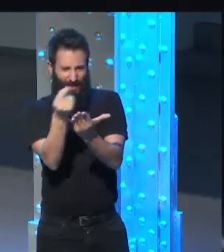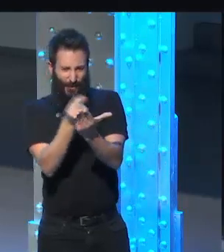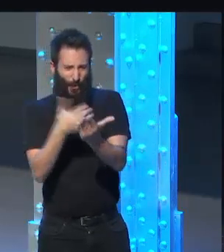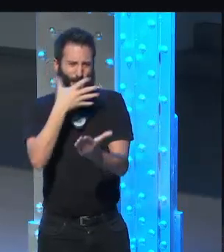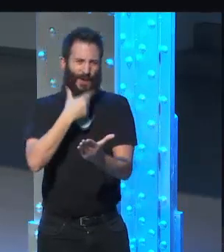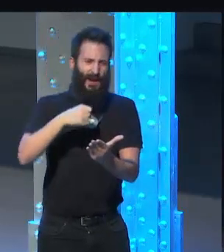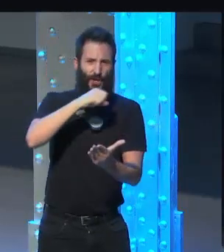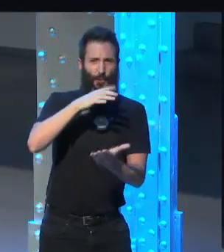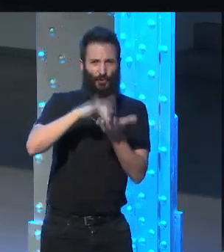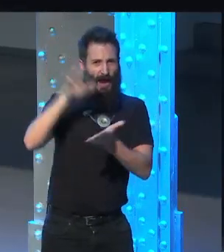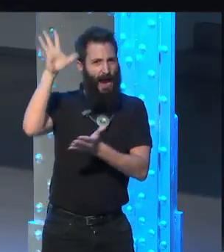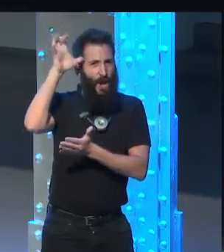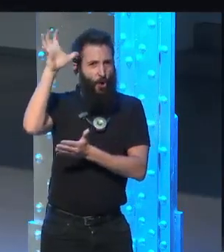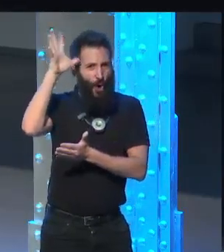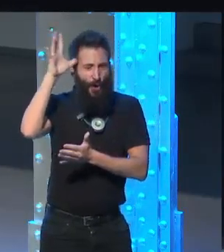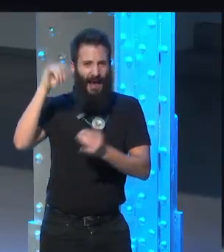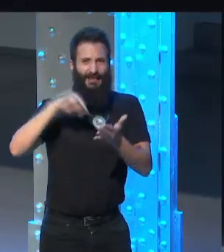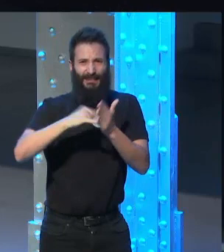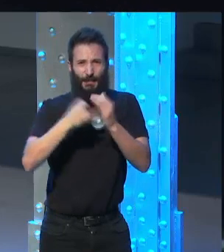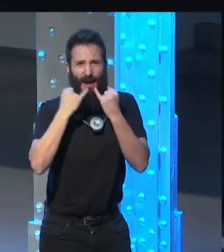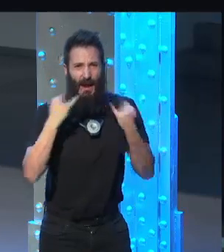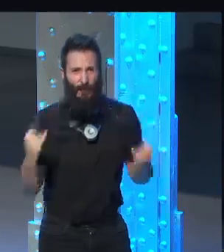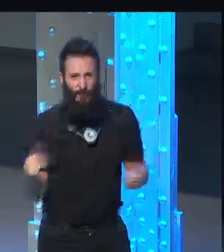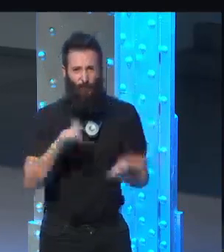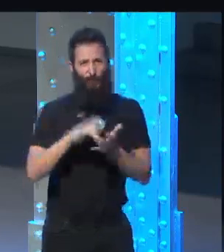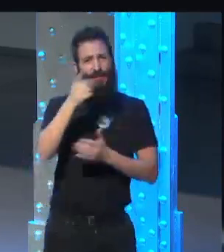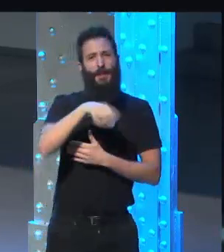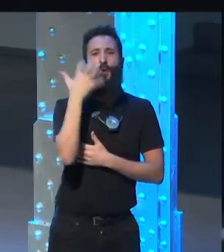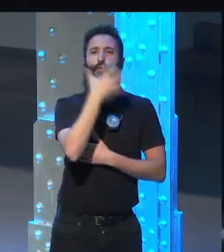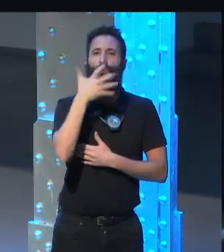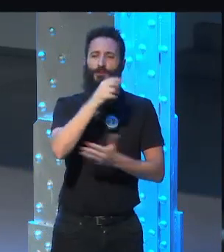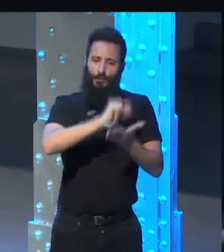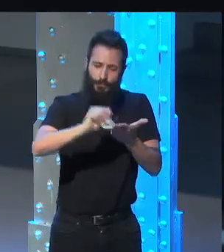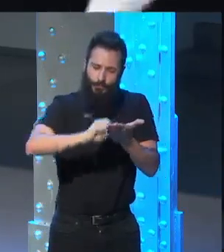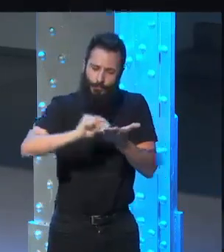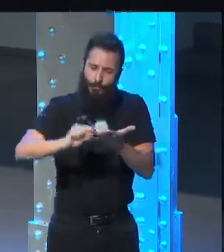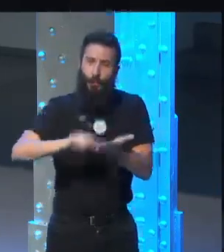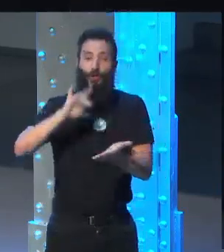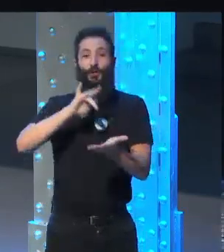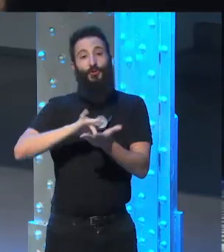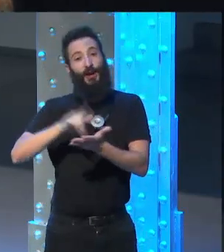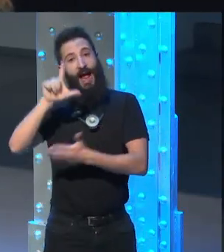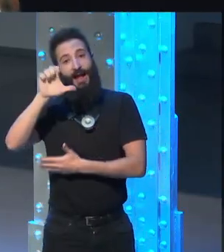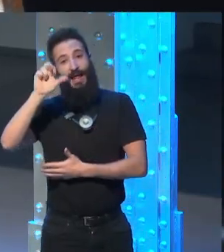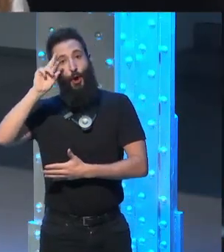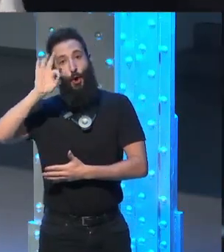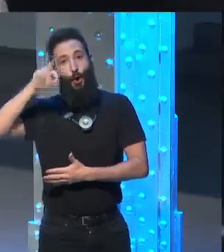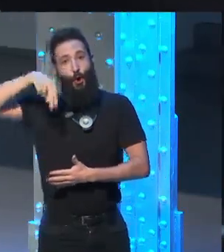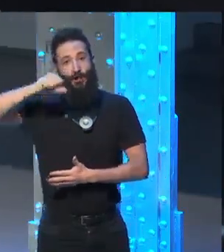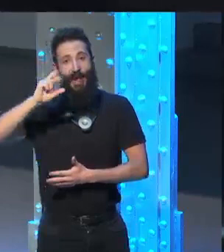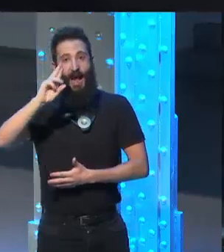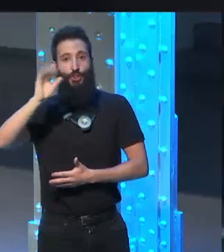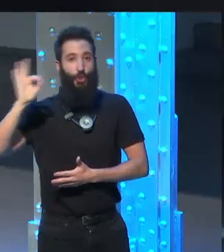del sistema nervioso. También escribía cuentos, que es todo un arte. Leonardo hacía también unos